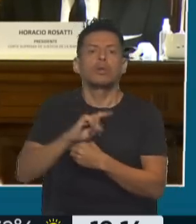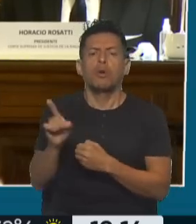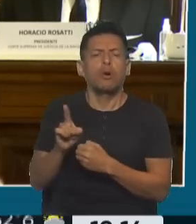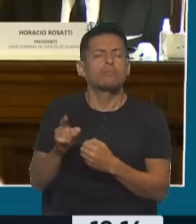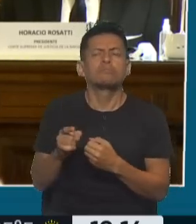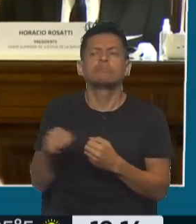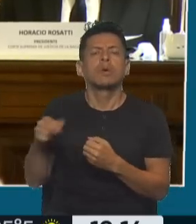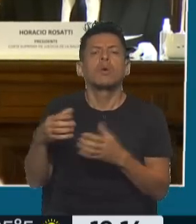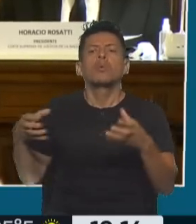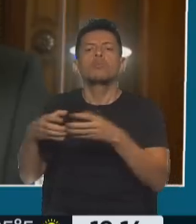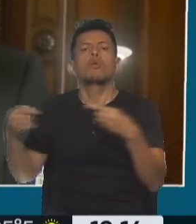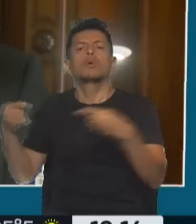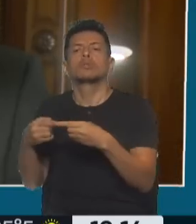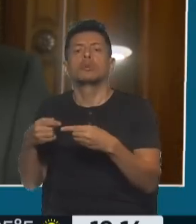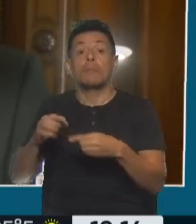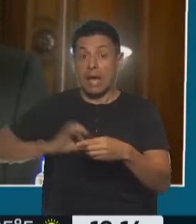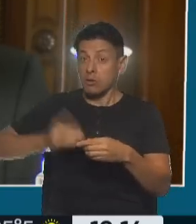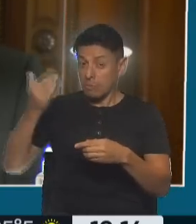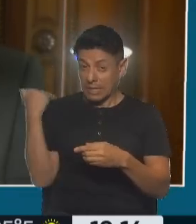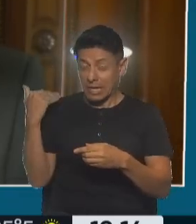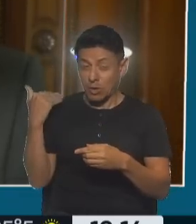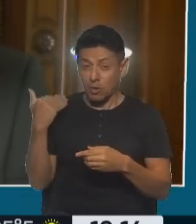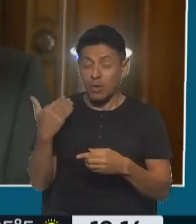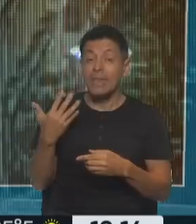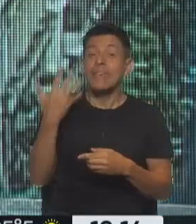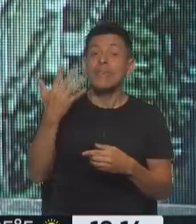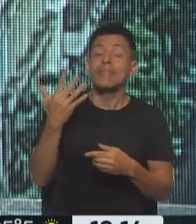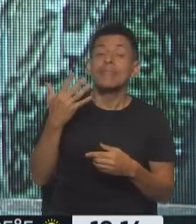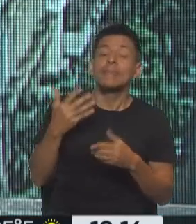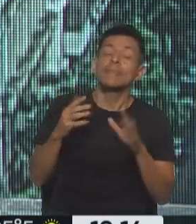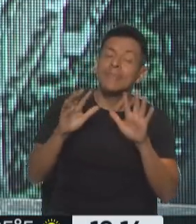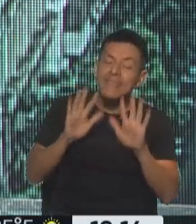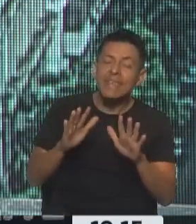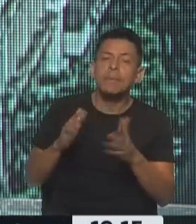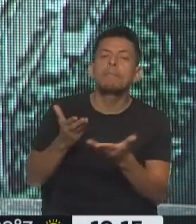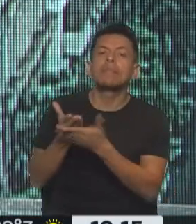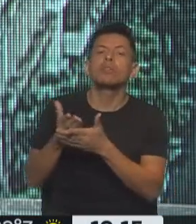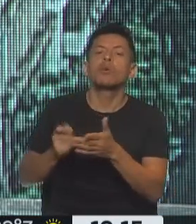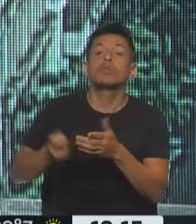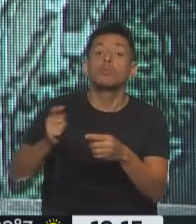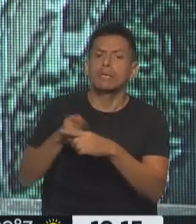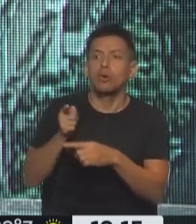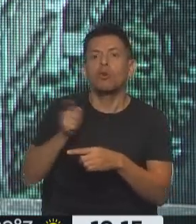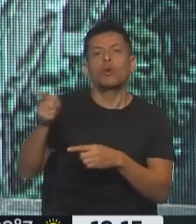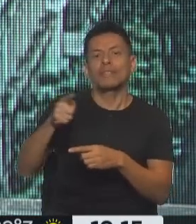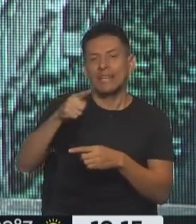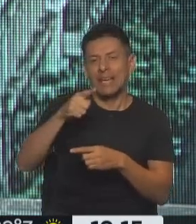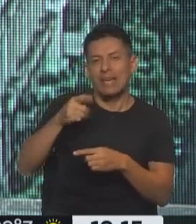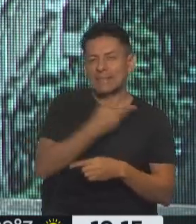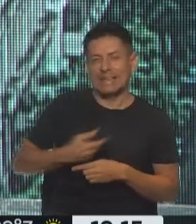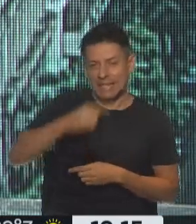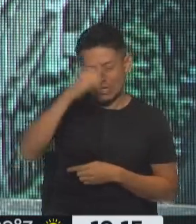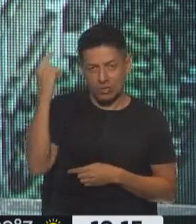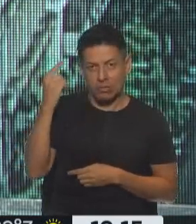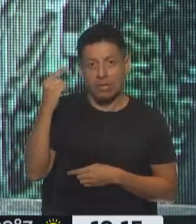la oposición el año pasado presentó 10 pedidos de juicio político contra el presidente de la Nación. Ahí no aparecieron las cámaras de comercio